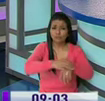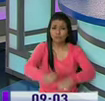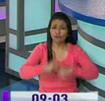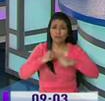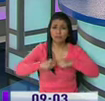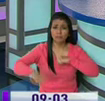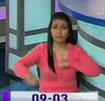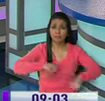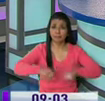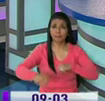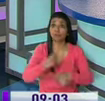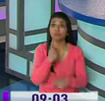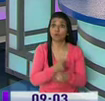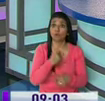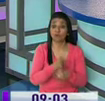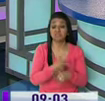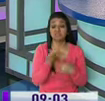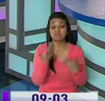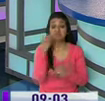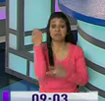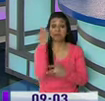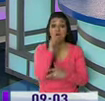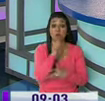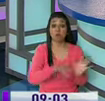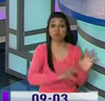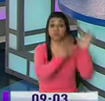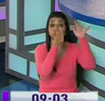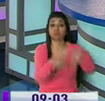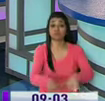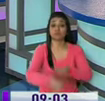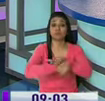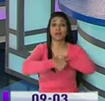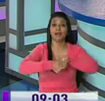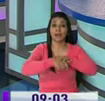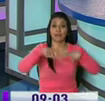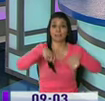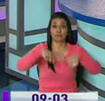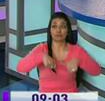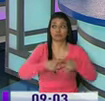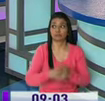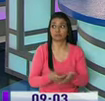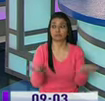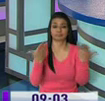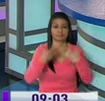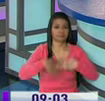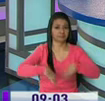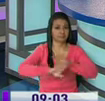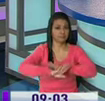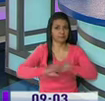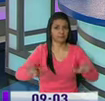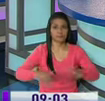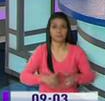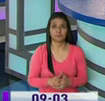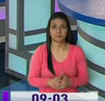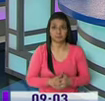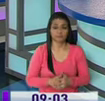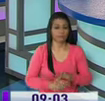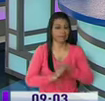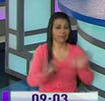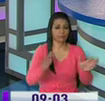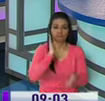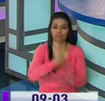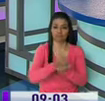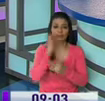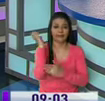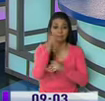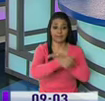este terremoto. Por eso también esa alerta de tsunami que se provocó, correcto, en esta mañana, que ya fue descartada, eso cabe recalcar, no fue completamente descartada